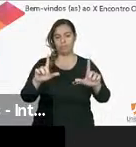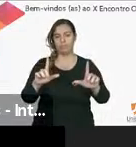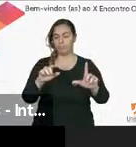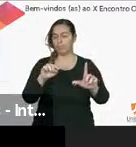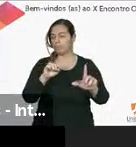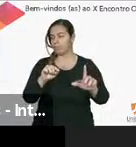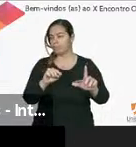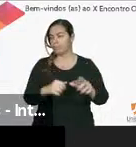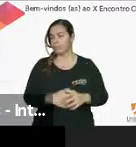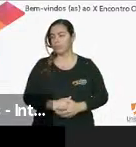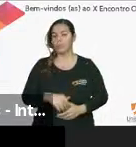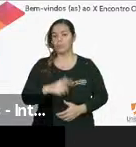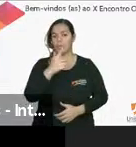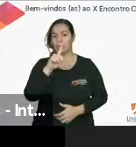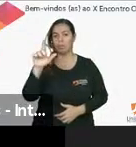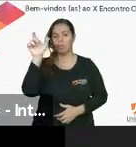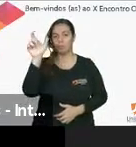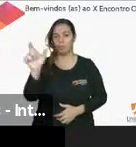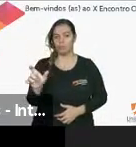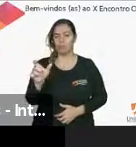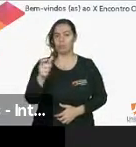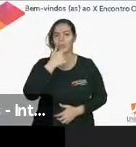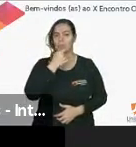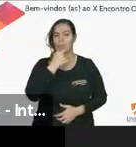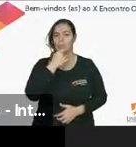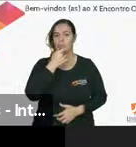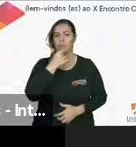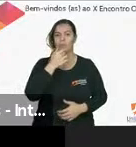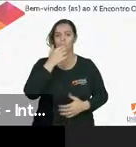un neandertal y su primo,